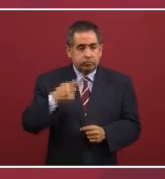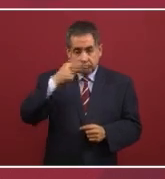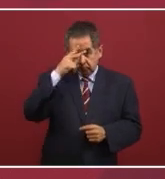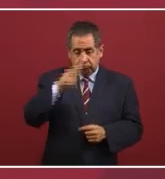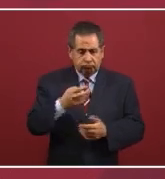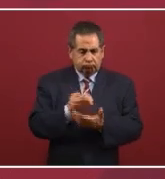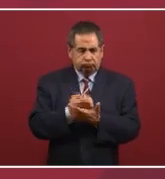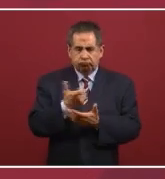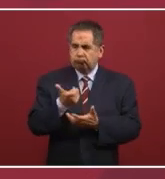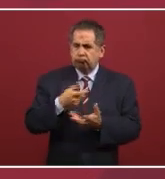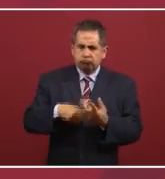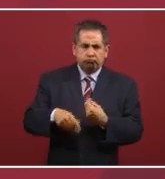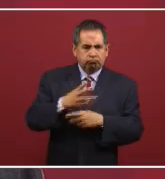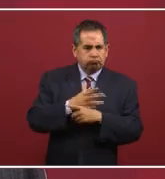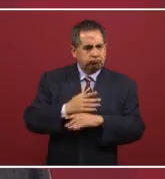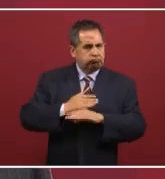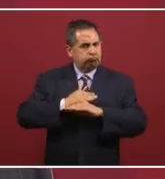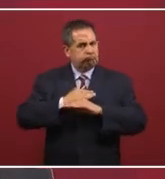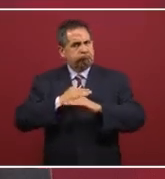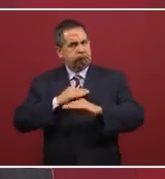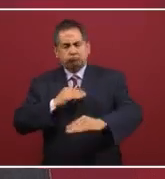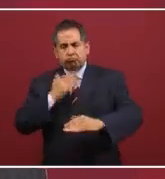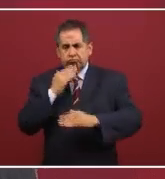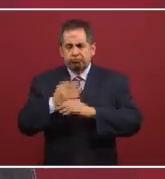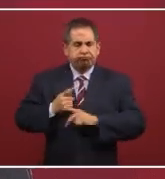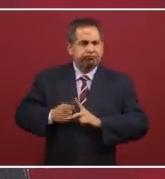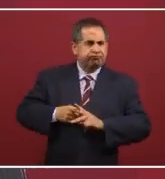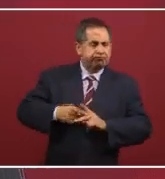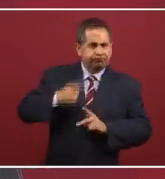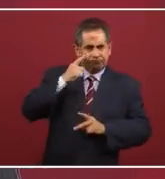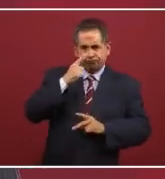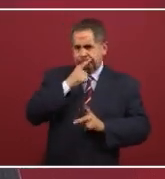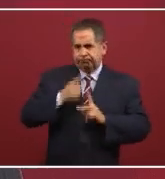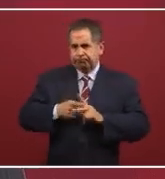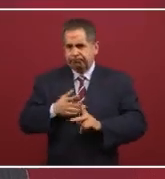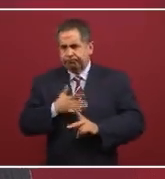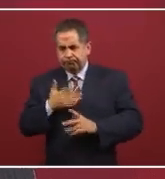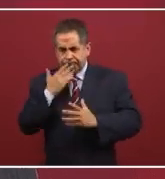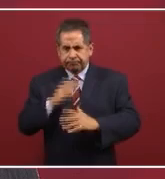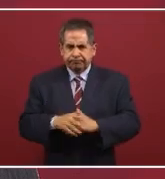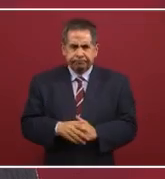México, son buenos los pronósticos, aún